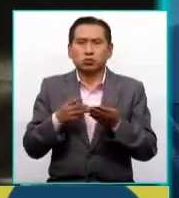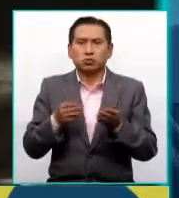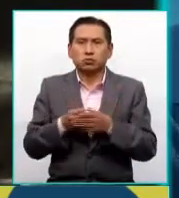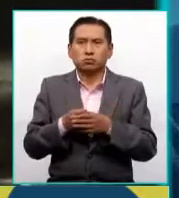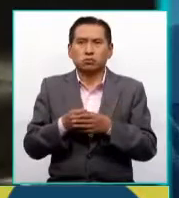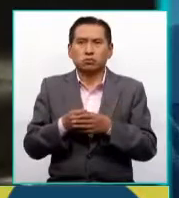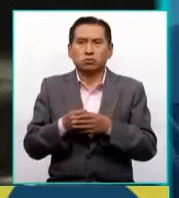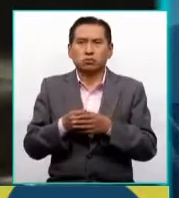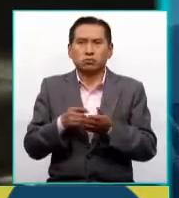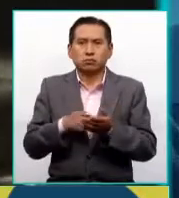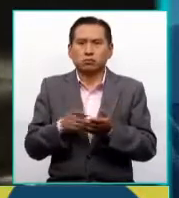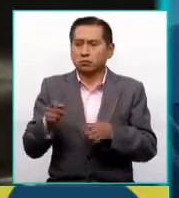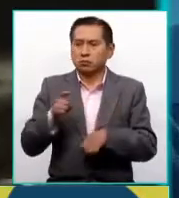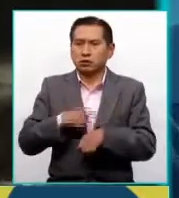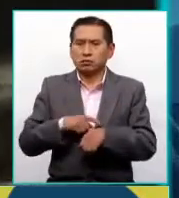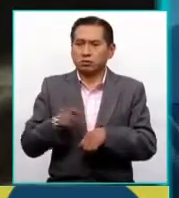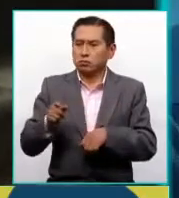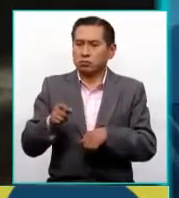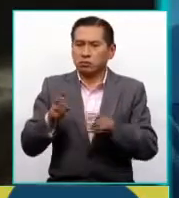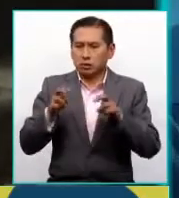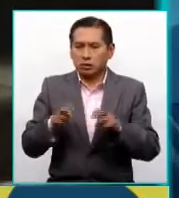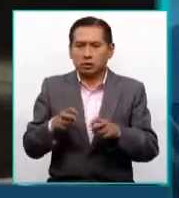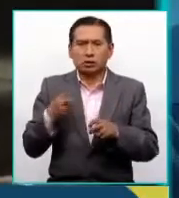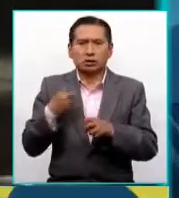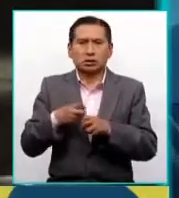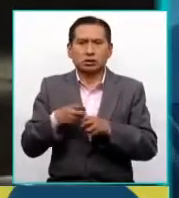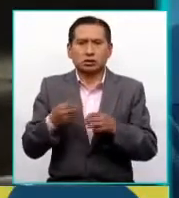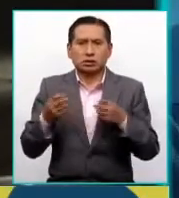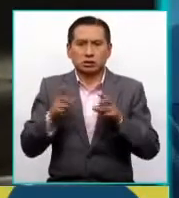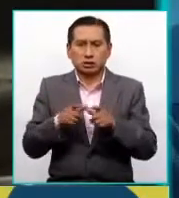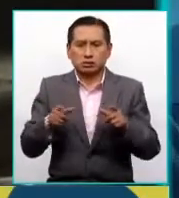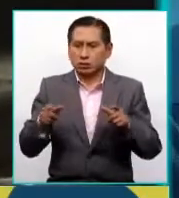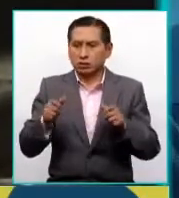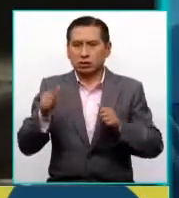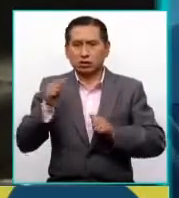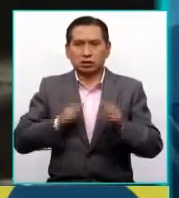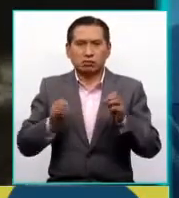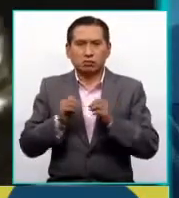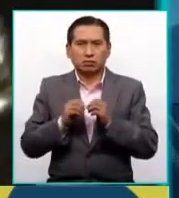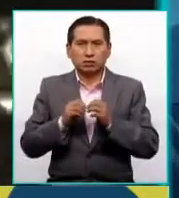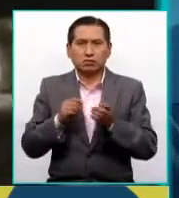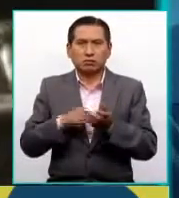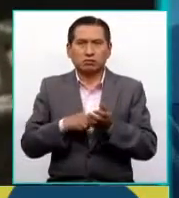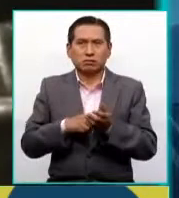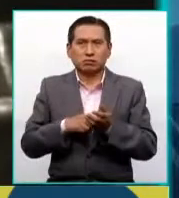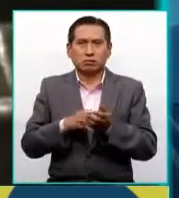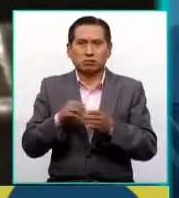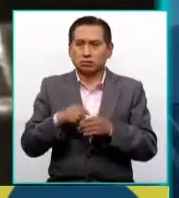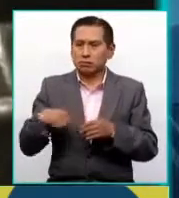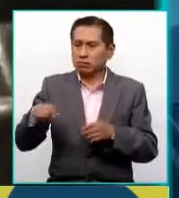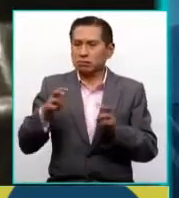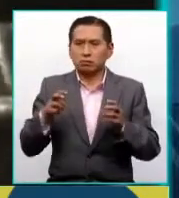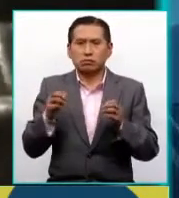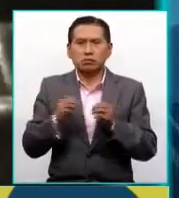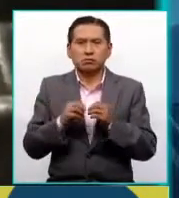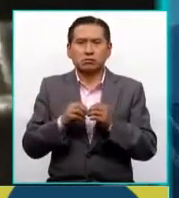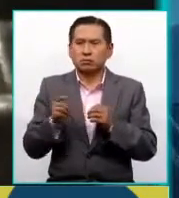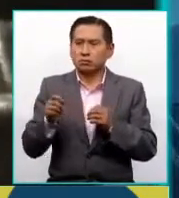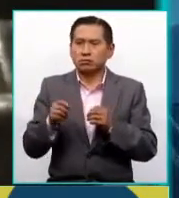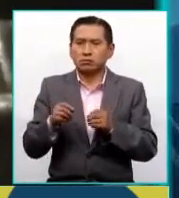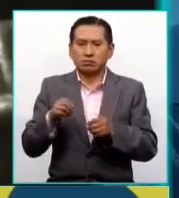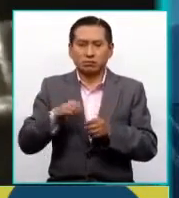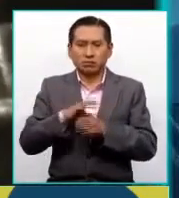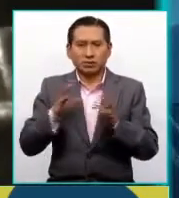todo el momento, de alguna manera, crítico del lenguaje escénico, atravesado por las pantallas, por la